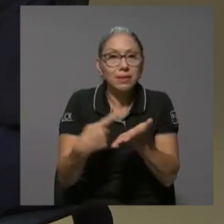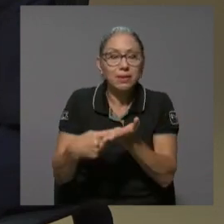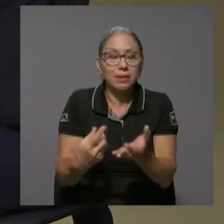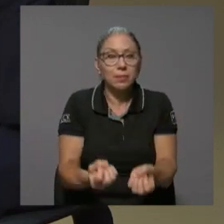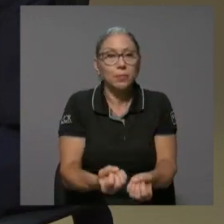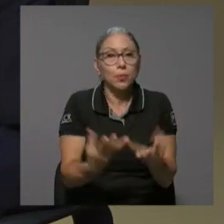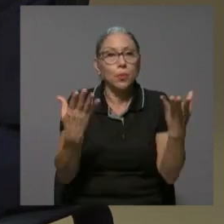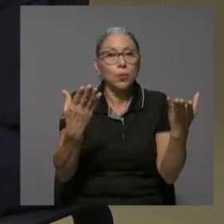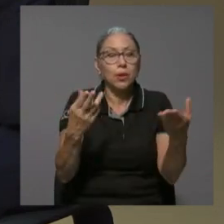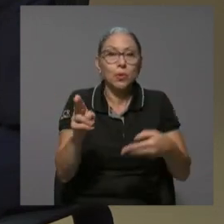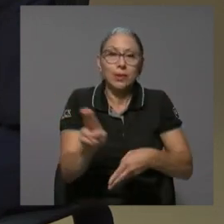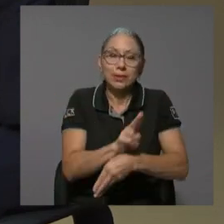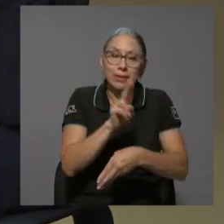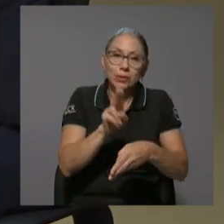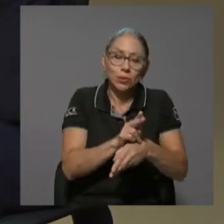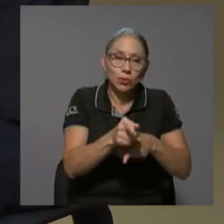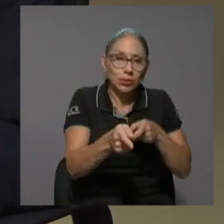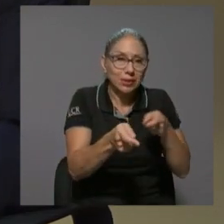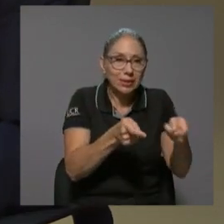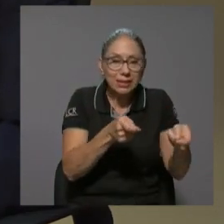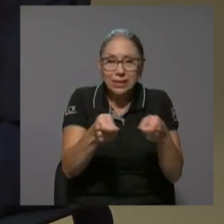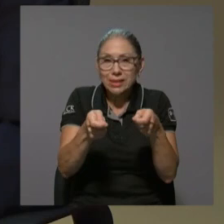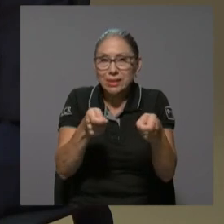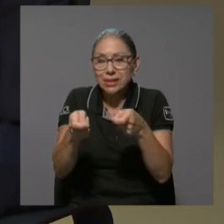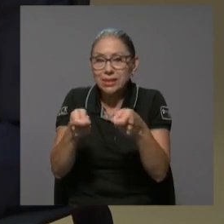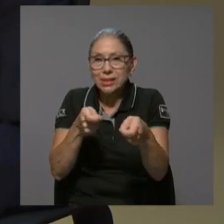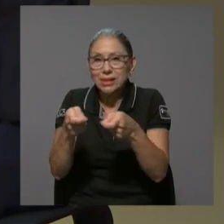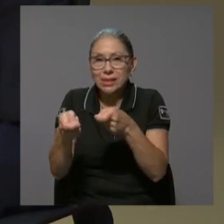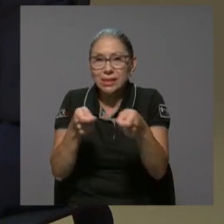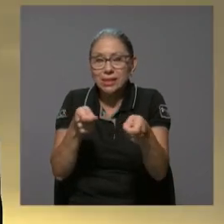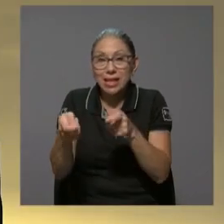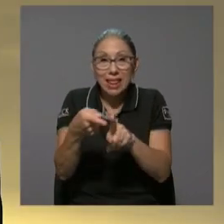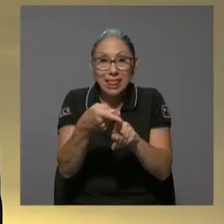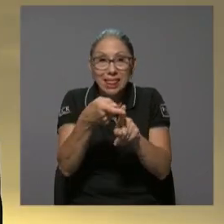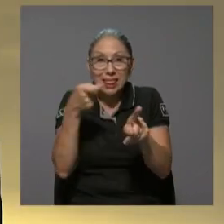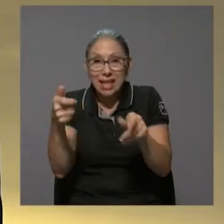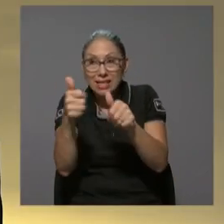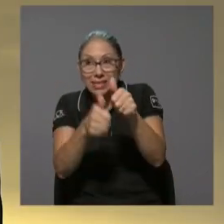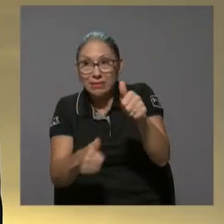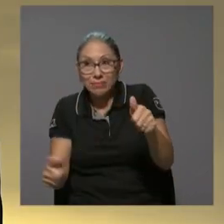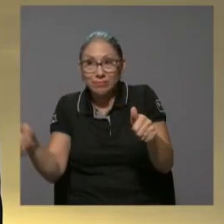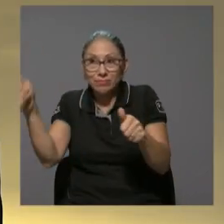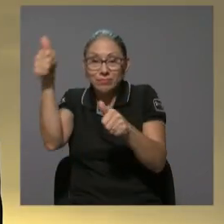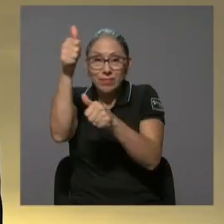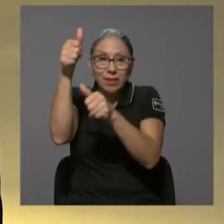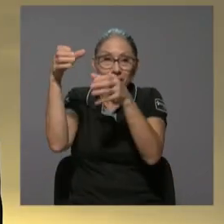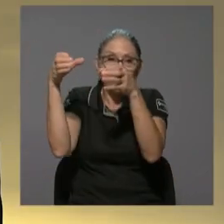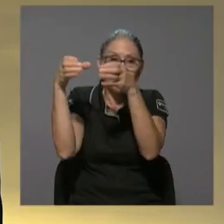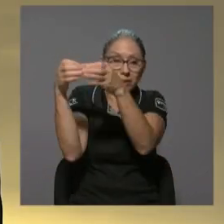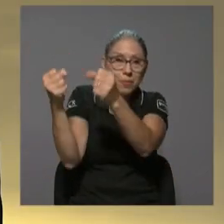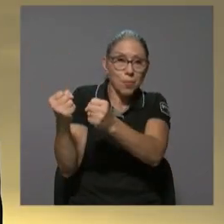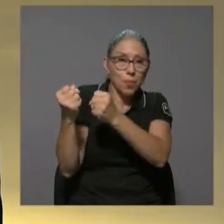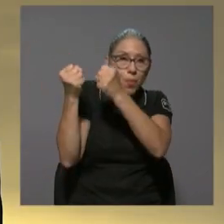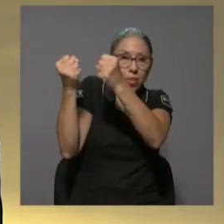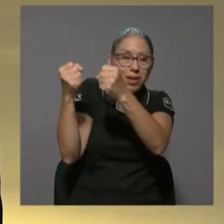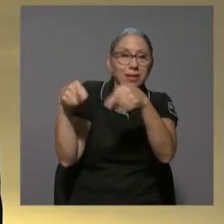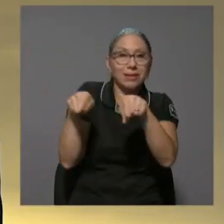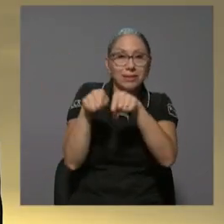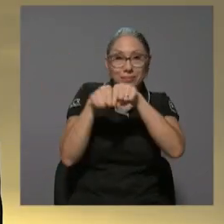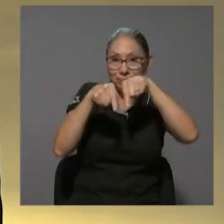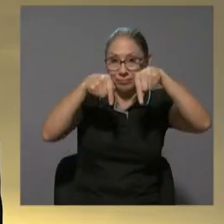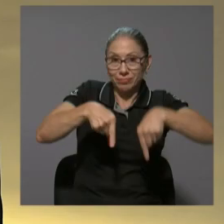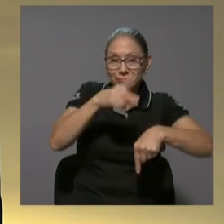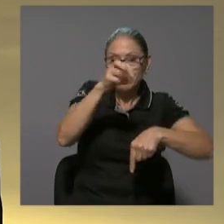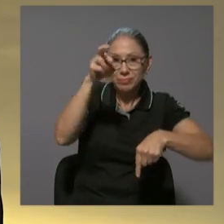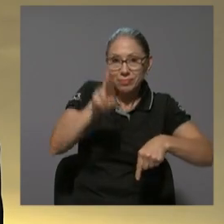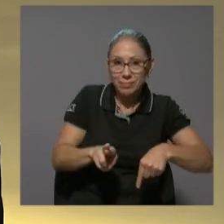manipulado con gran intensidad, muchas veces desde el poder, algo a lo que en Costa Rica no somos ajenos, y otras veces desde otros sectores